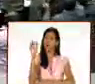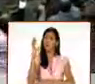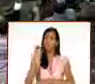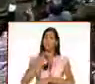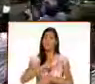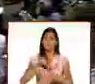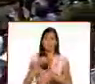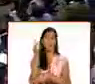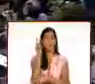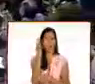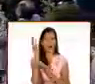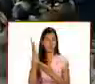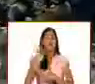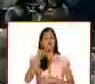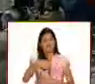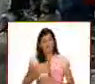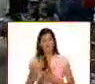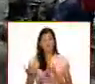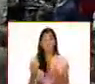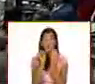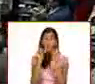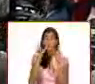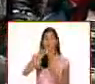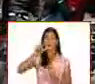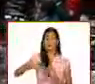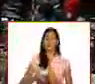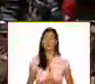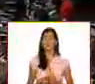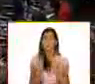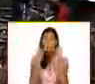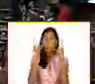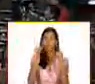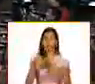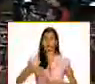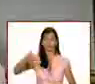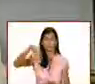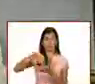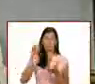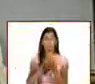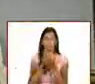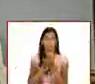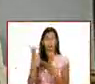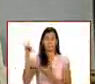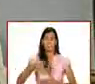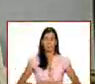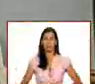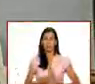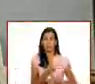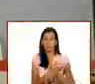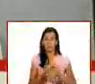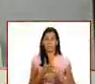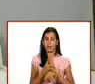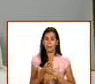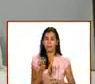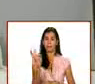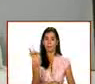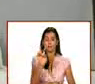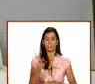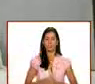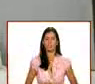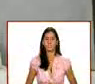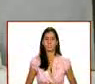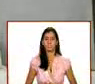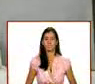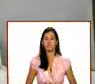Nacional, Cilia Flores, y la reacción de los parlamentarios no se hizo esperar. El gobierno de la República Bolivariana de